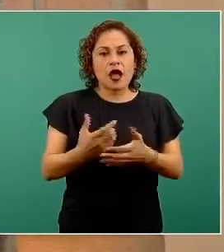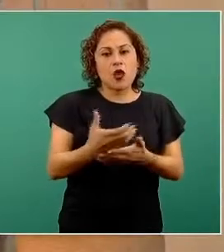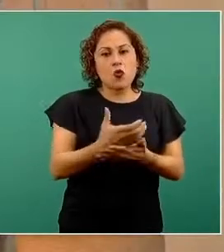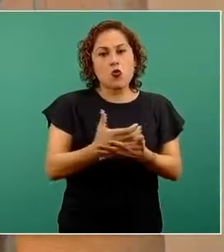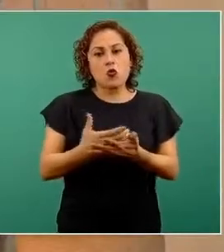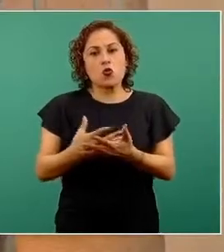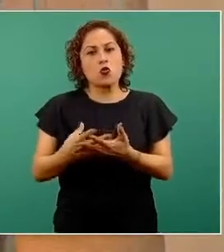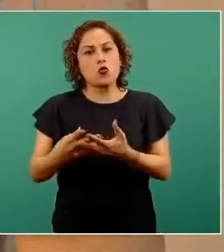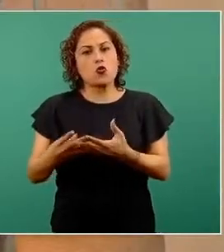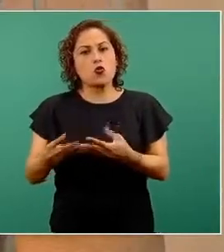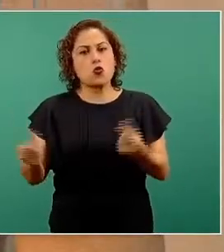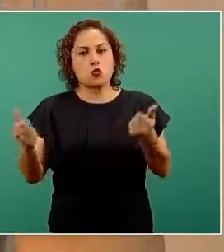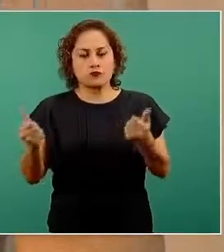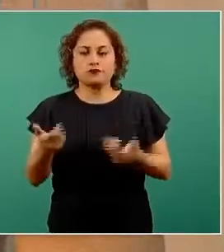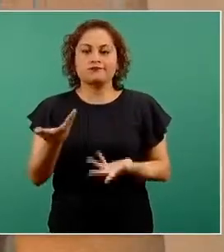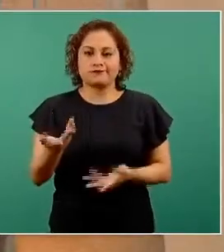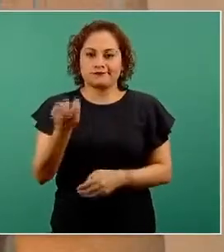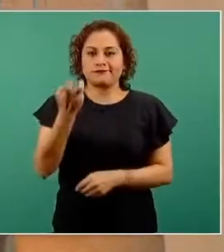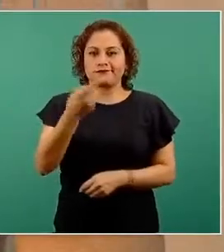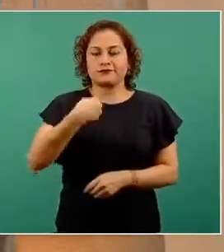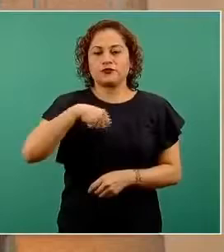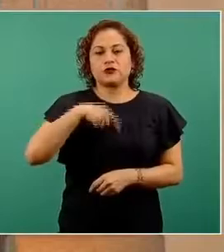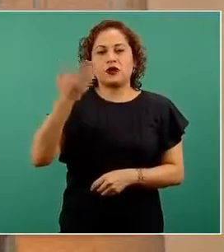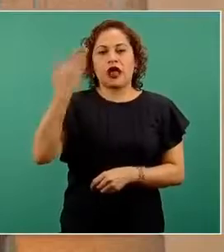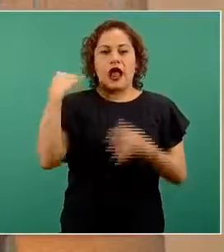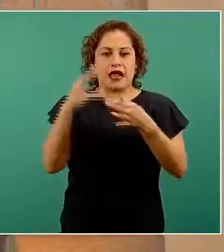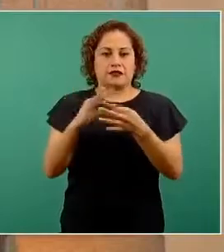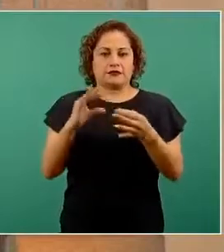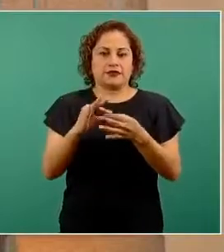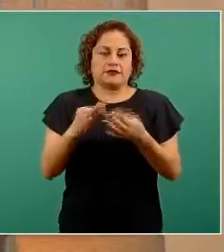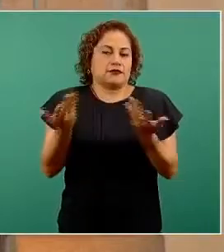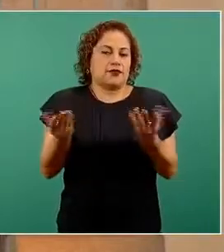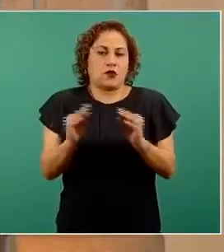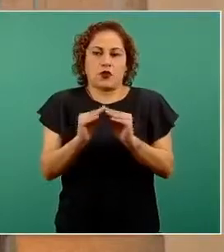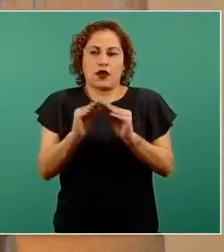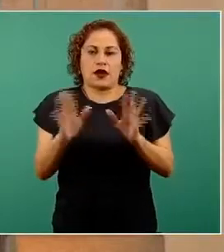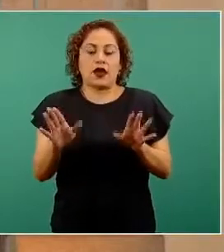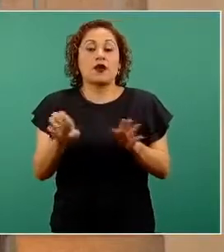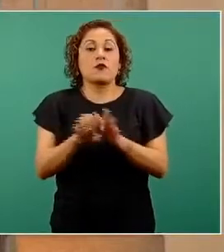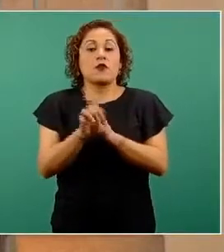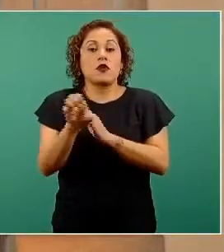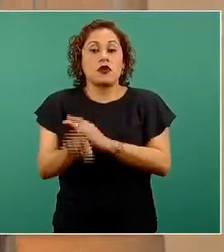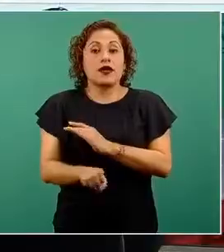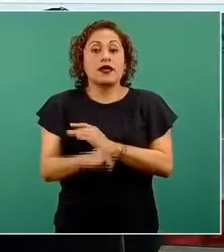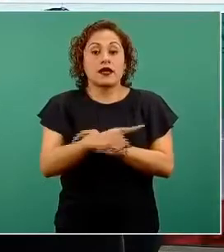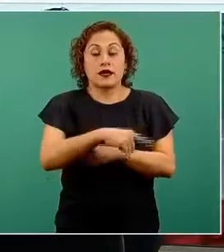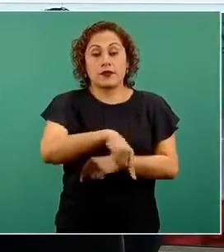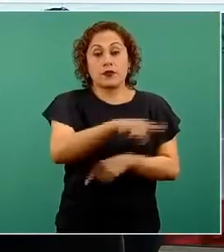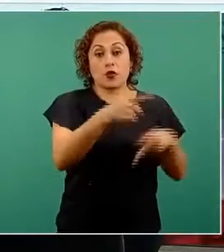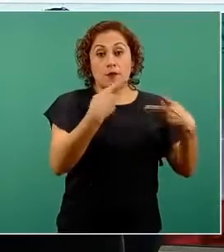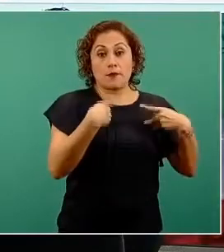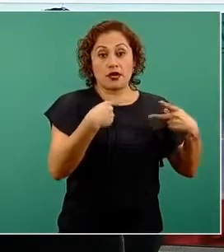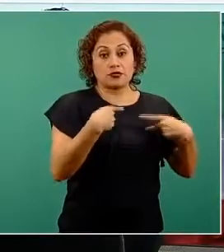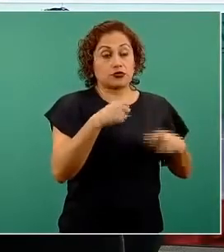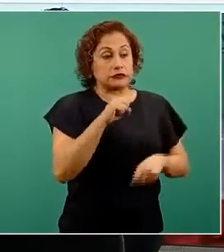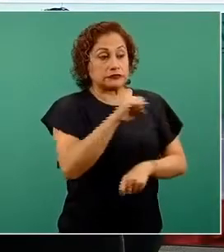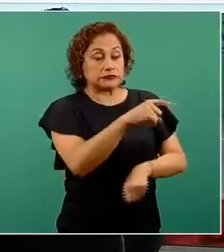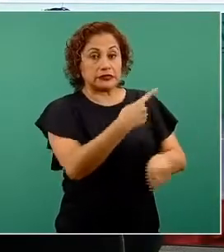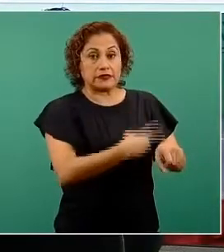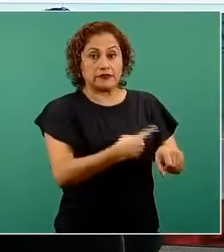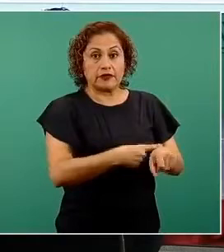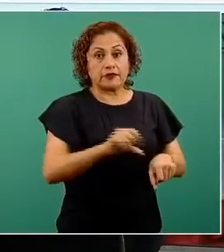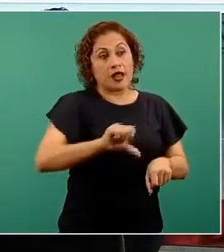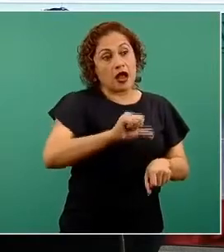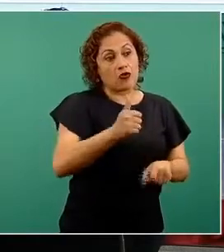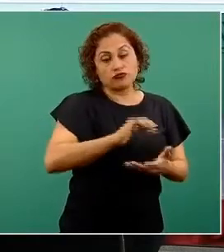enfermedad. Siempre hemos comentado que es prácticamente un espejo de lo que sucede con la curva de los casos confirmados, dado que siempre